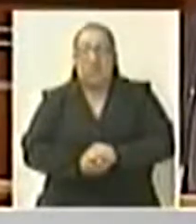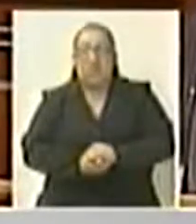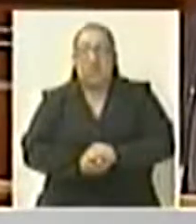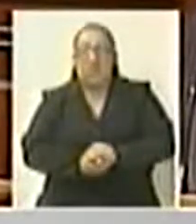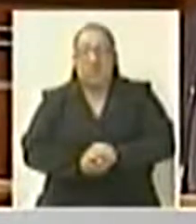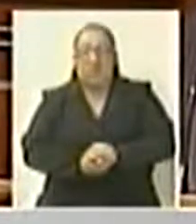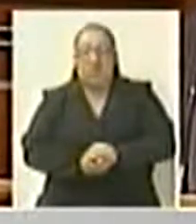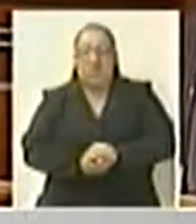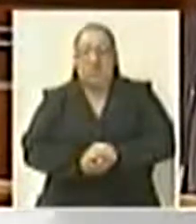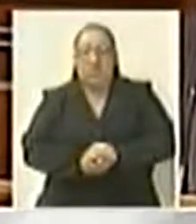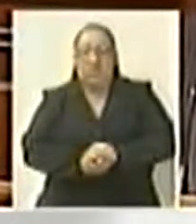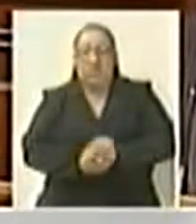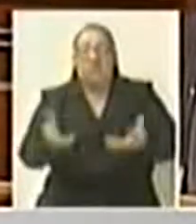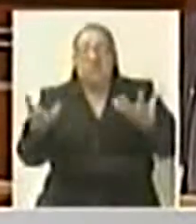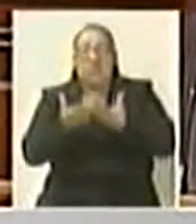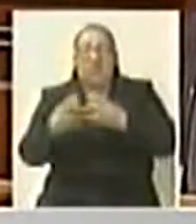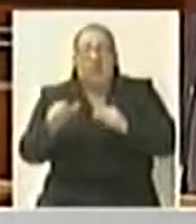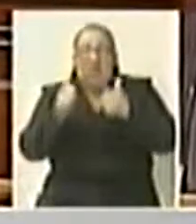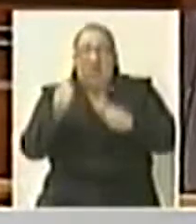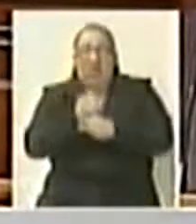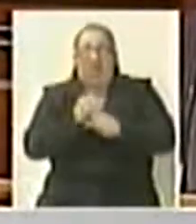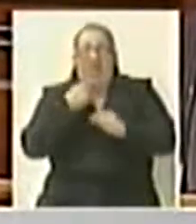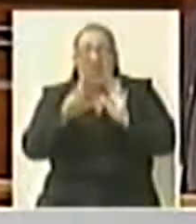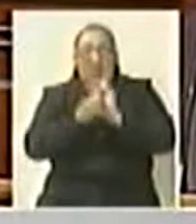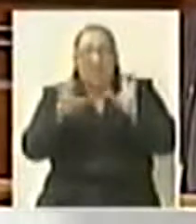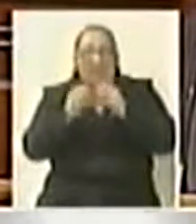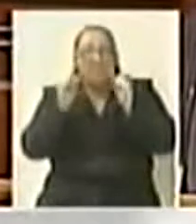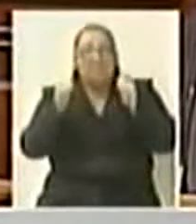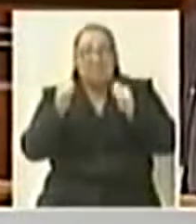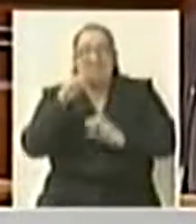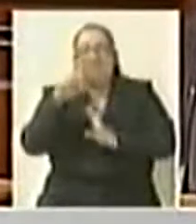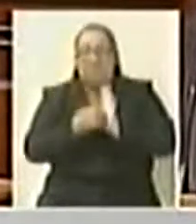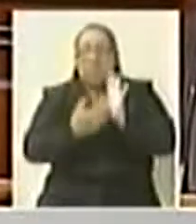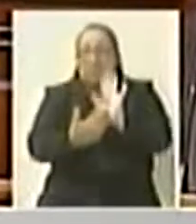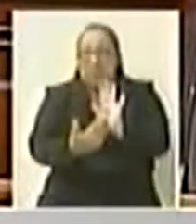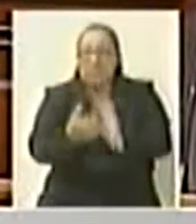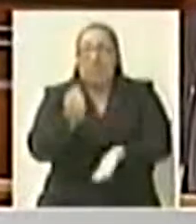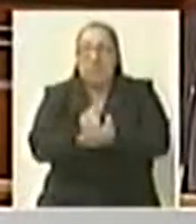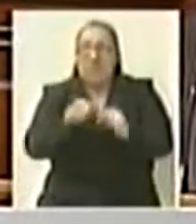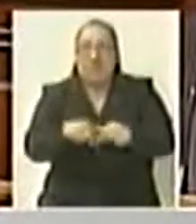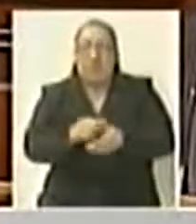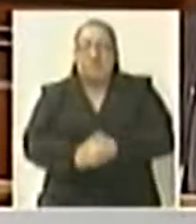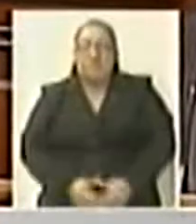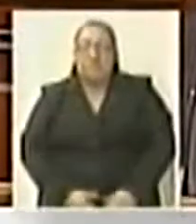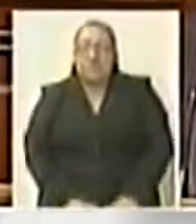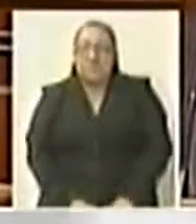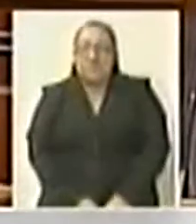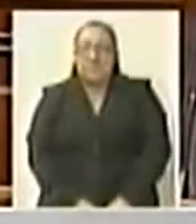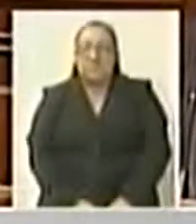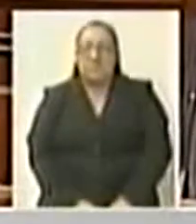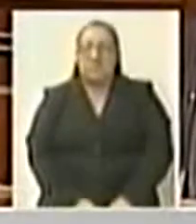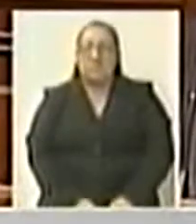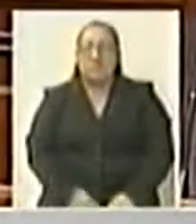Trabajo, consensúen y hagan una buena ley, un buen proyecto que sea aprobado acá y sea